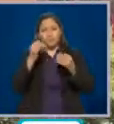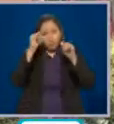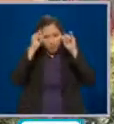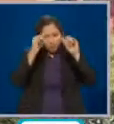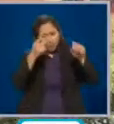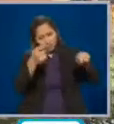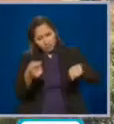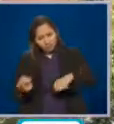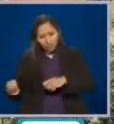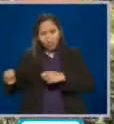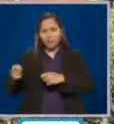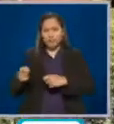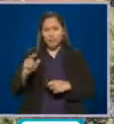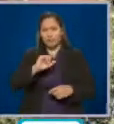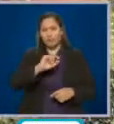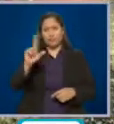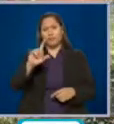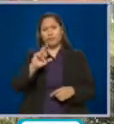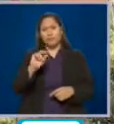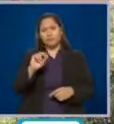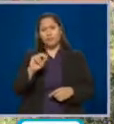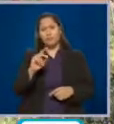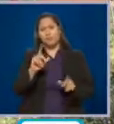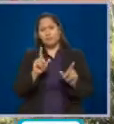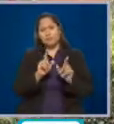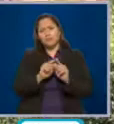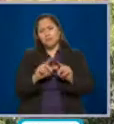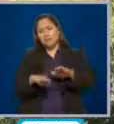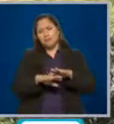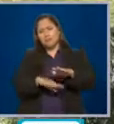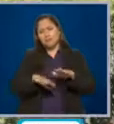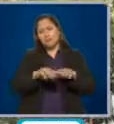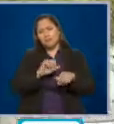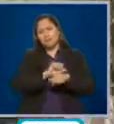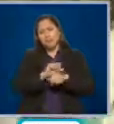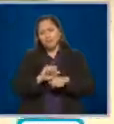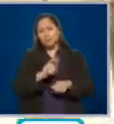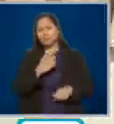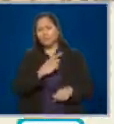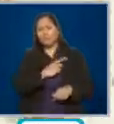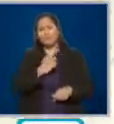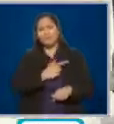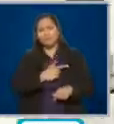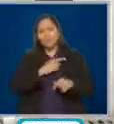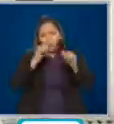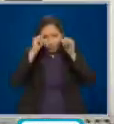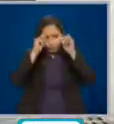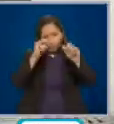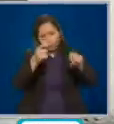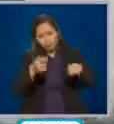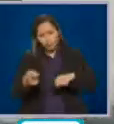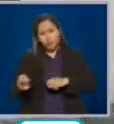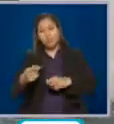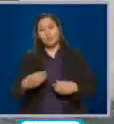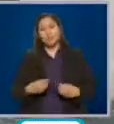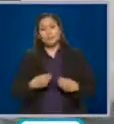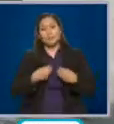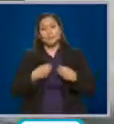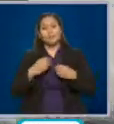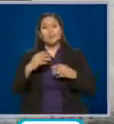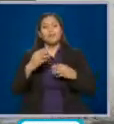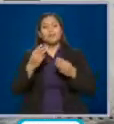toreros, bueno, no de renombre. Pues Pero, de los por que, ejemplo, porque había una gran afición por el toro antes, sí, ¿no? y casi vivían puros